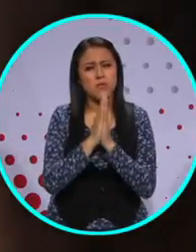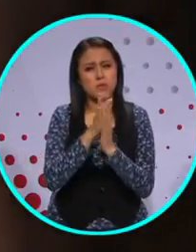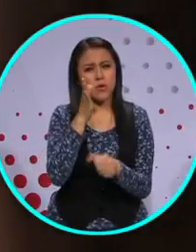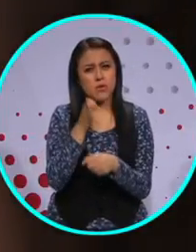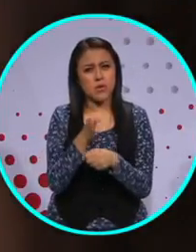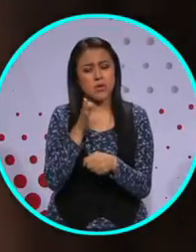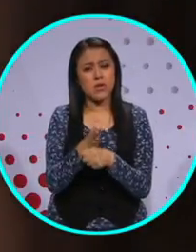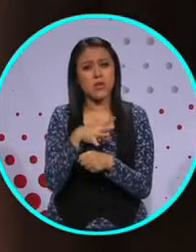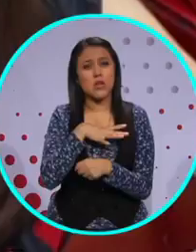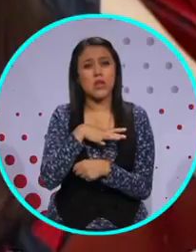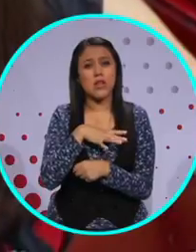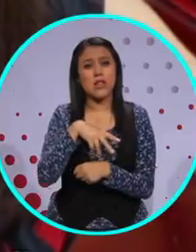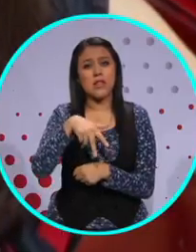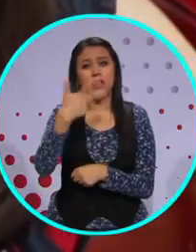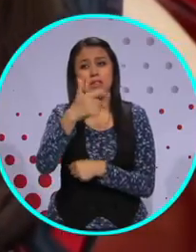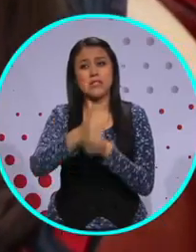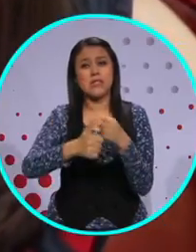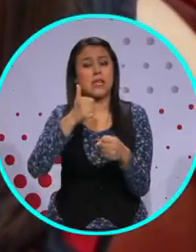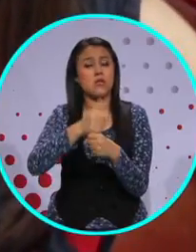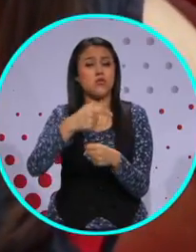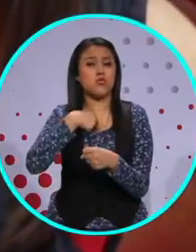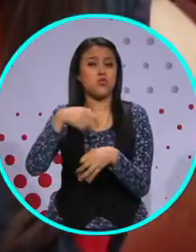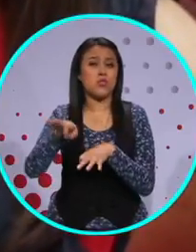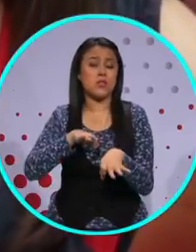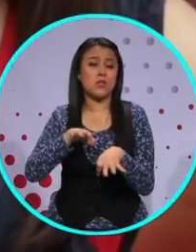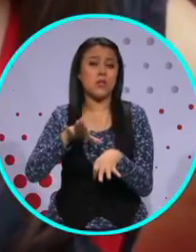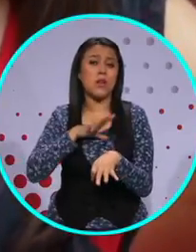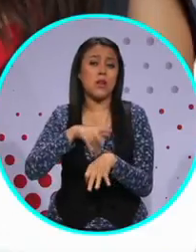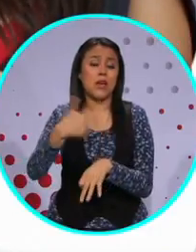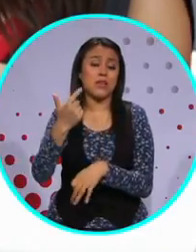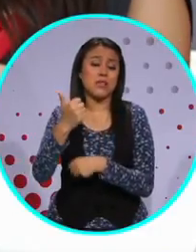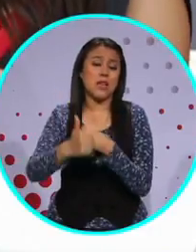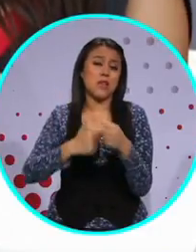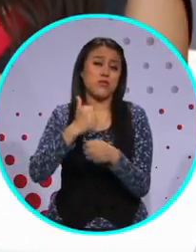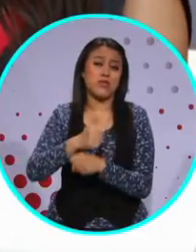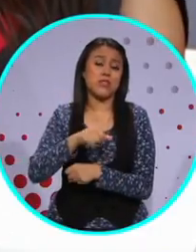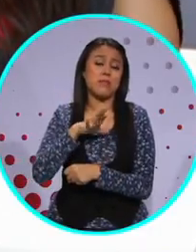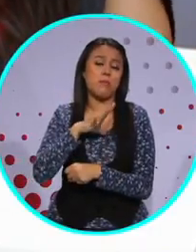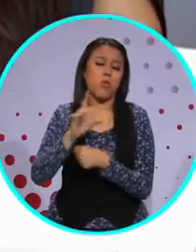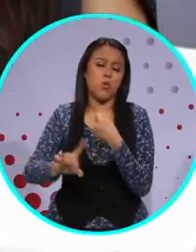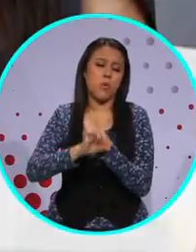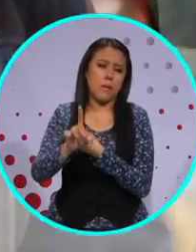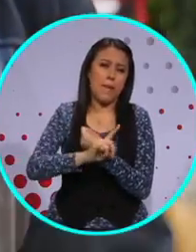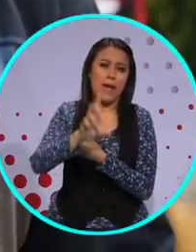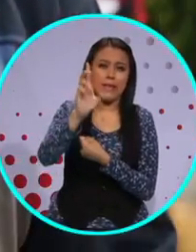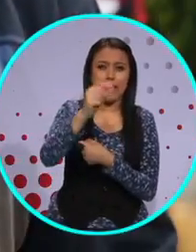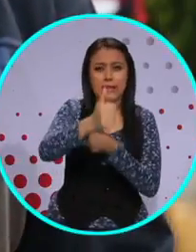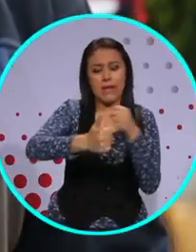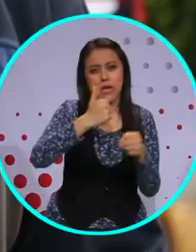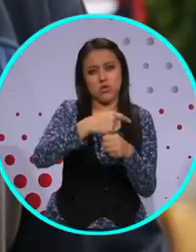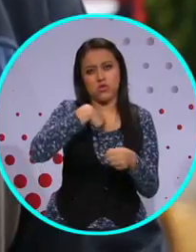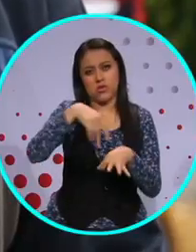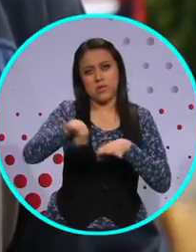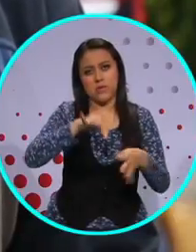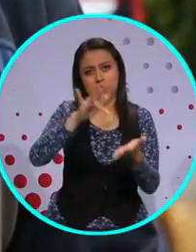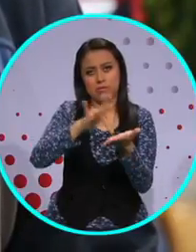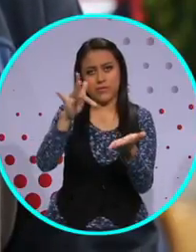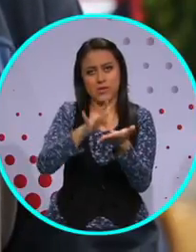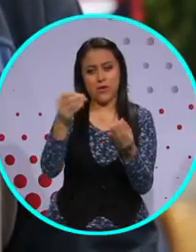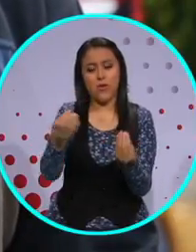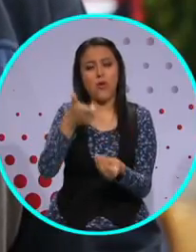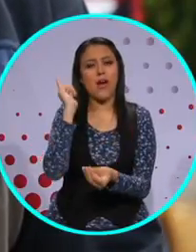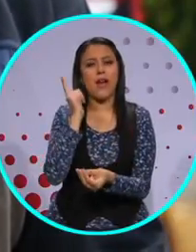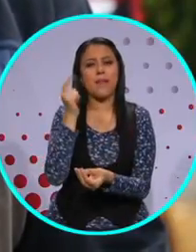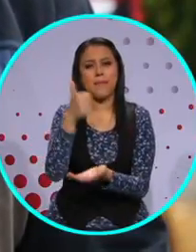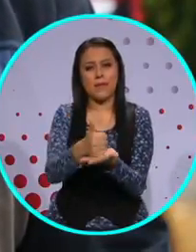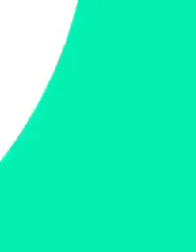tengo gastos 13 años con mi problema y tengo 30 años trabajando en pemex muchas gracias y agarrando el suelo su